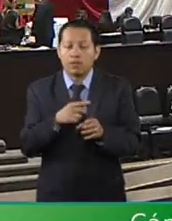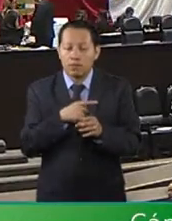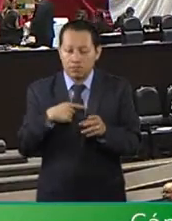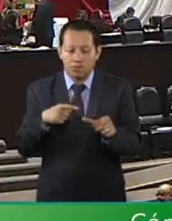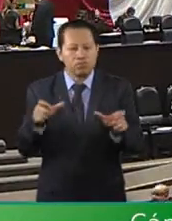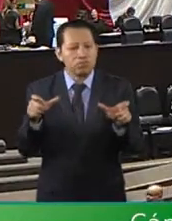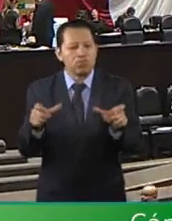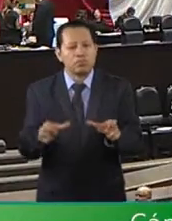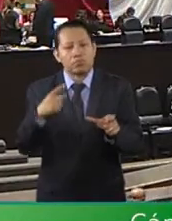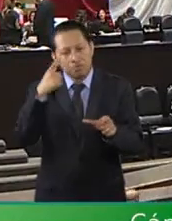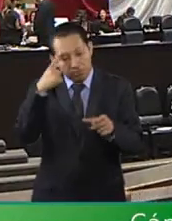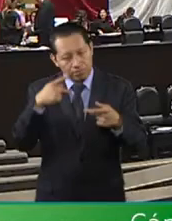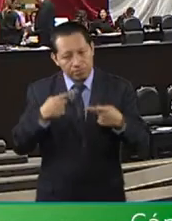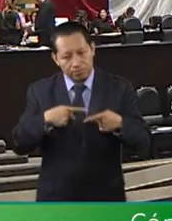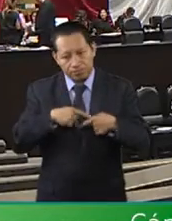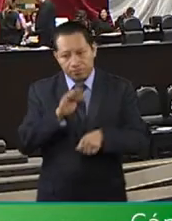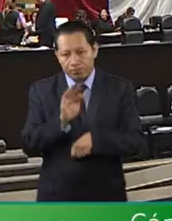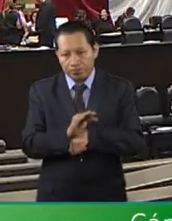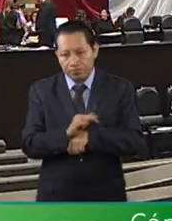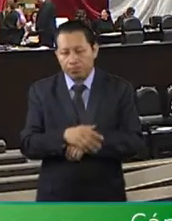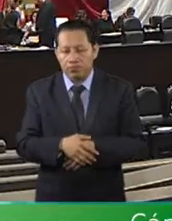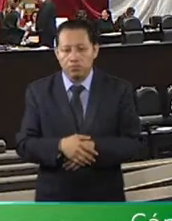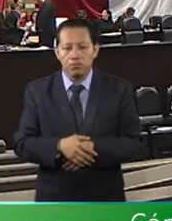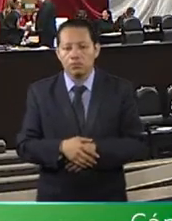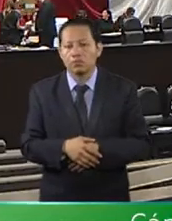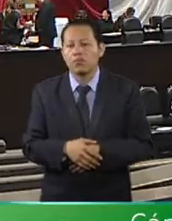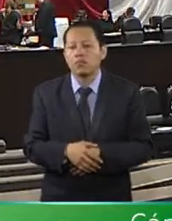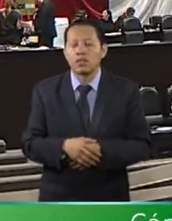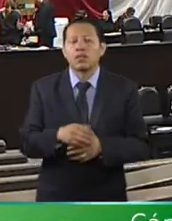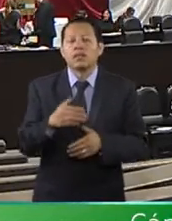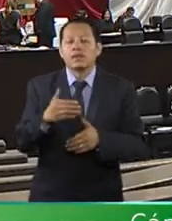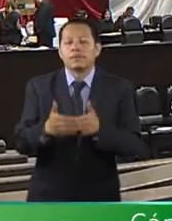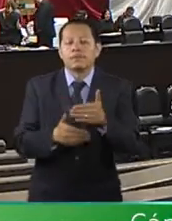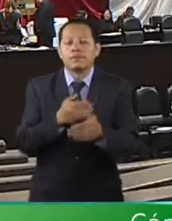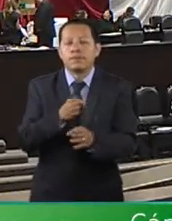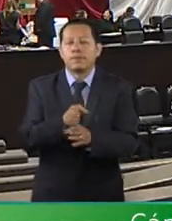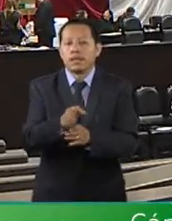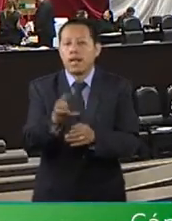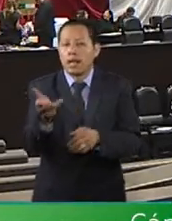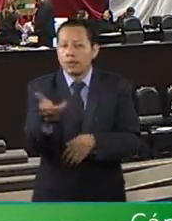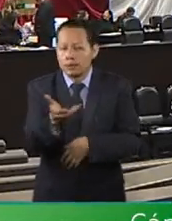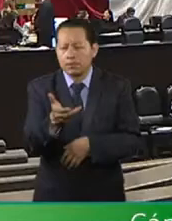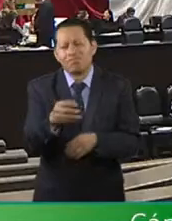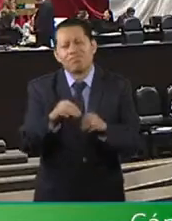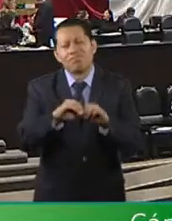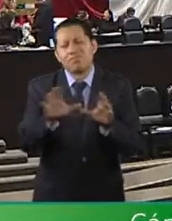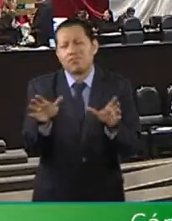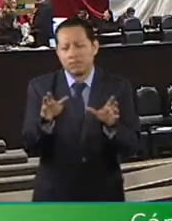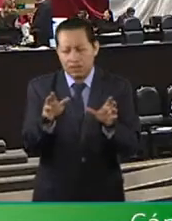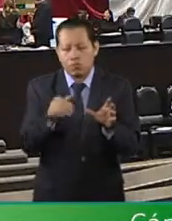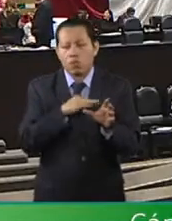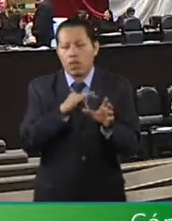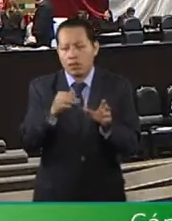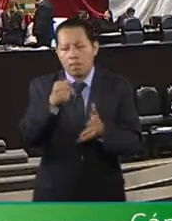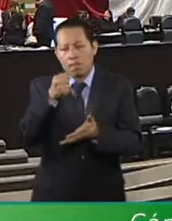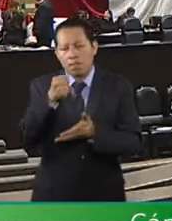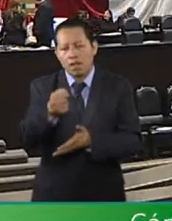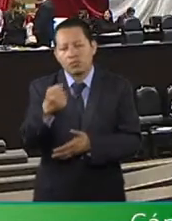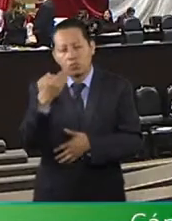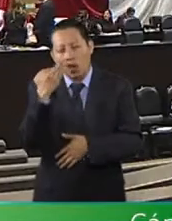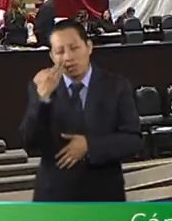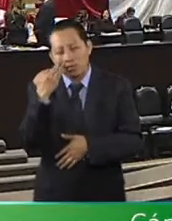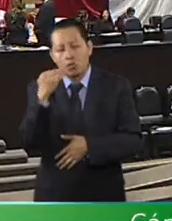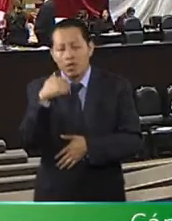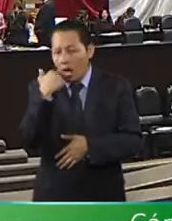reclama la ciudadanía el camino es claro y lo vamos a ver en el presupuesto